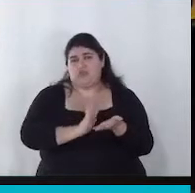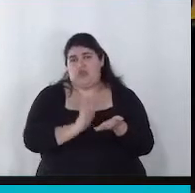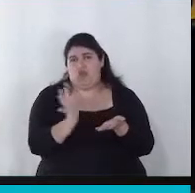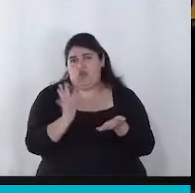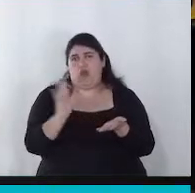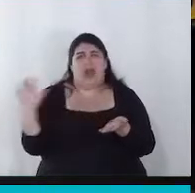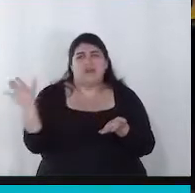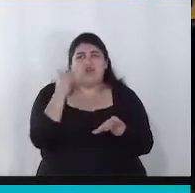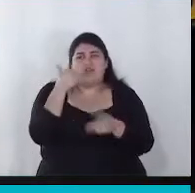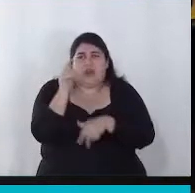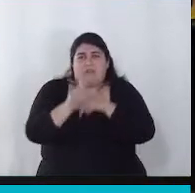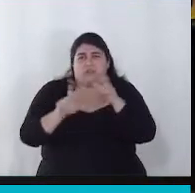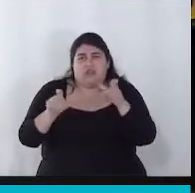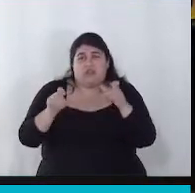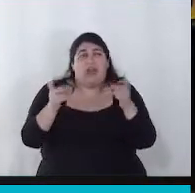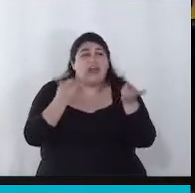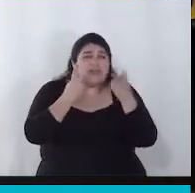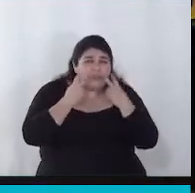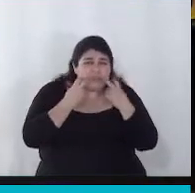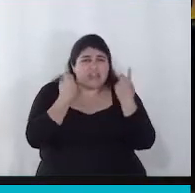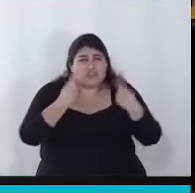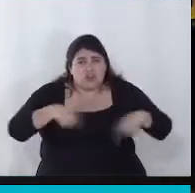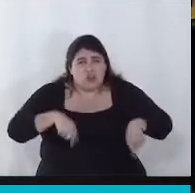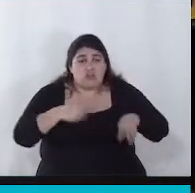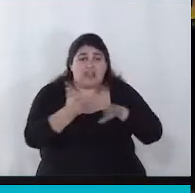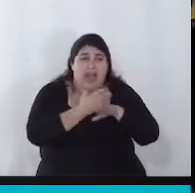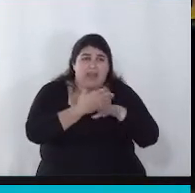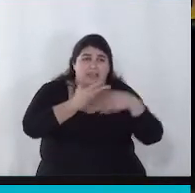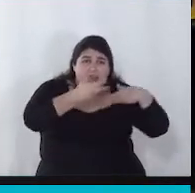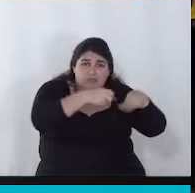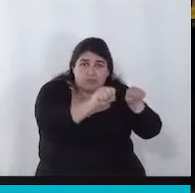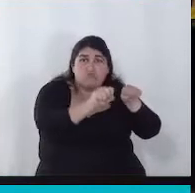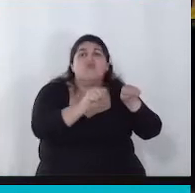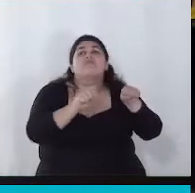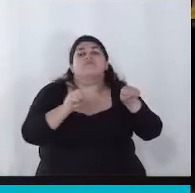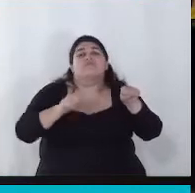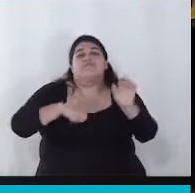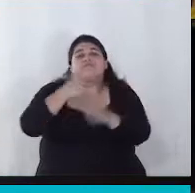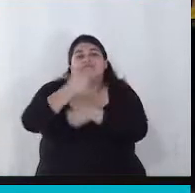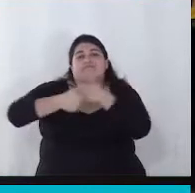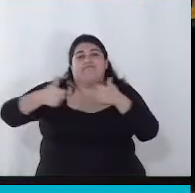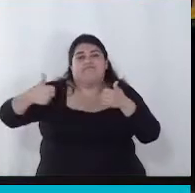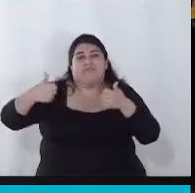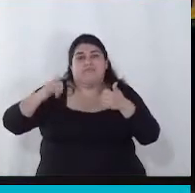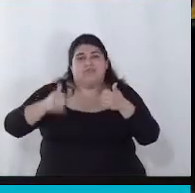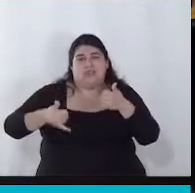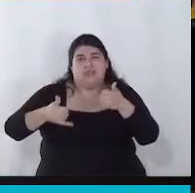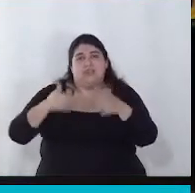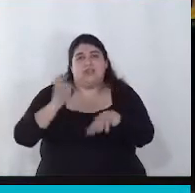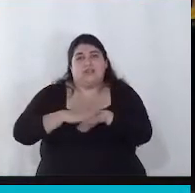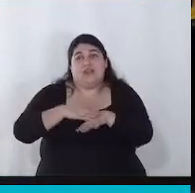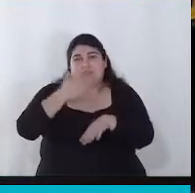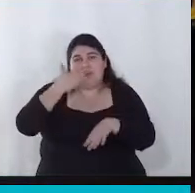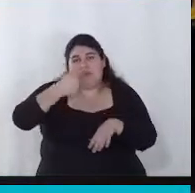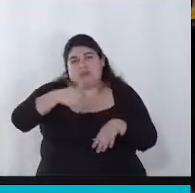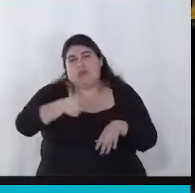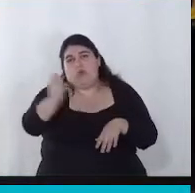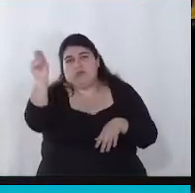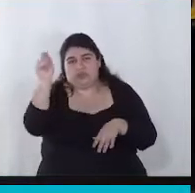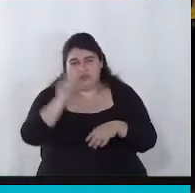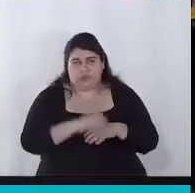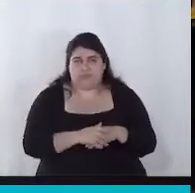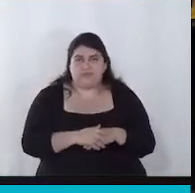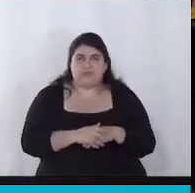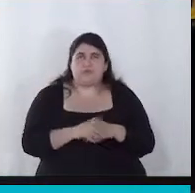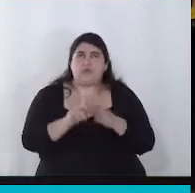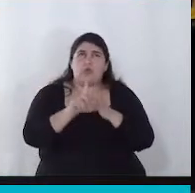cuyas investigaciones preparatorias tramitan en la unidad funcional de instrucción número uno y son elevados a juicio durante un